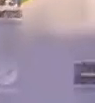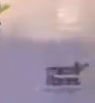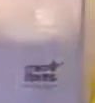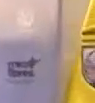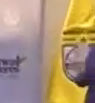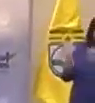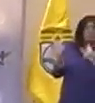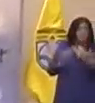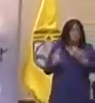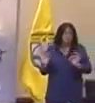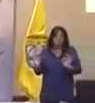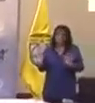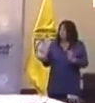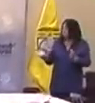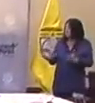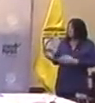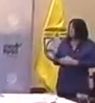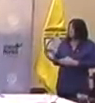otra intervención.